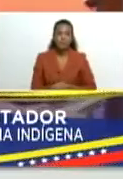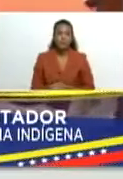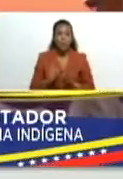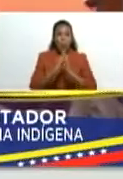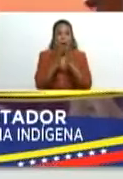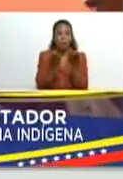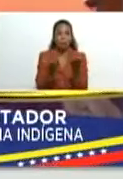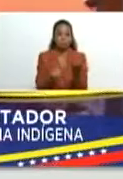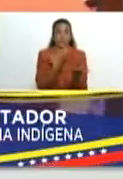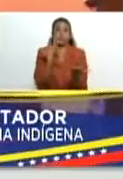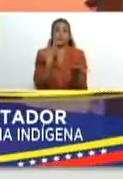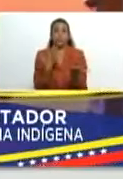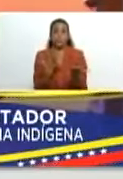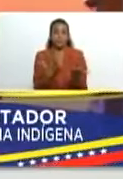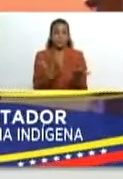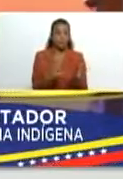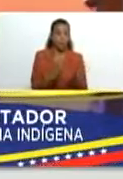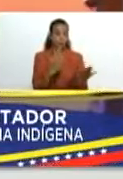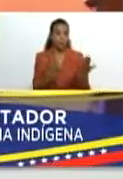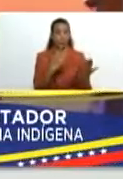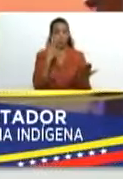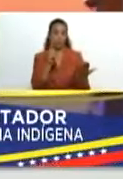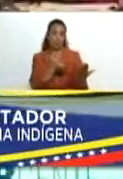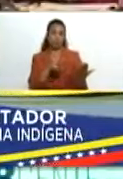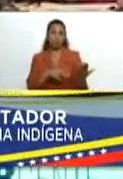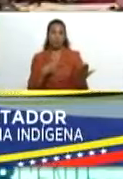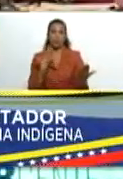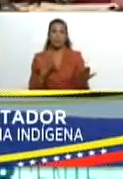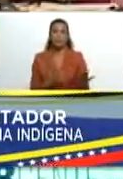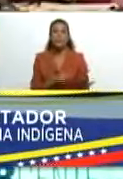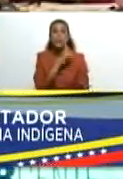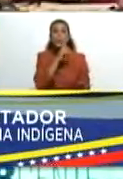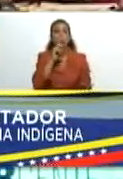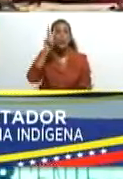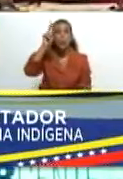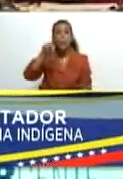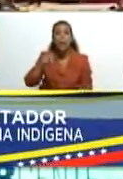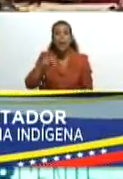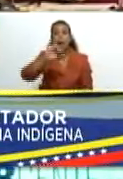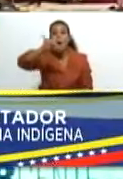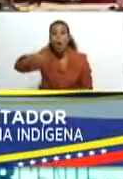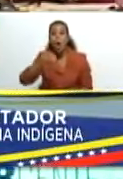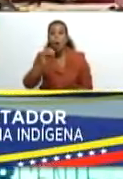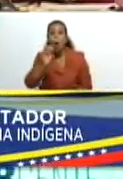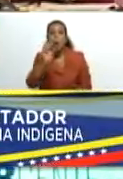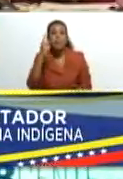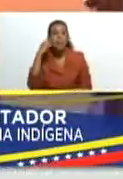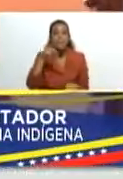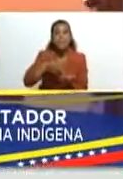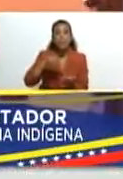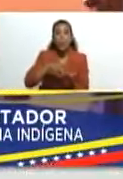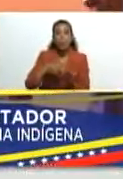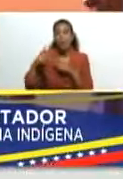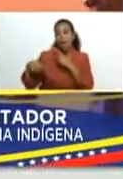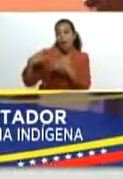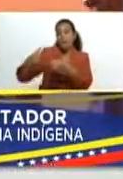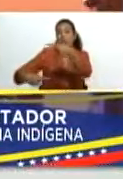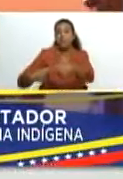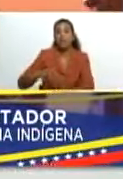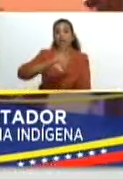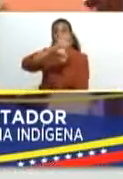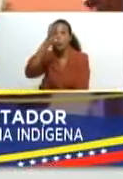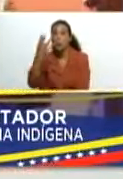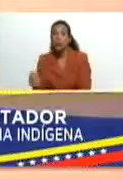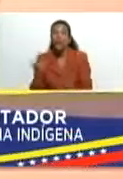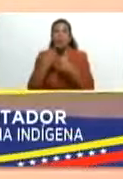libro y el tambor, y el libro le canta. De José Marcial Ramos Guedes, Participación de los Afrodescendientes en